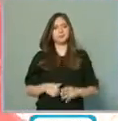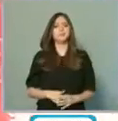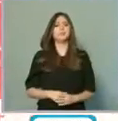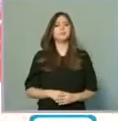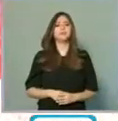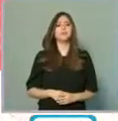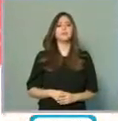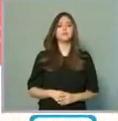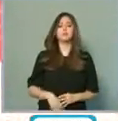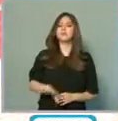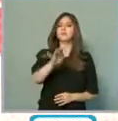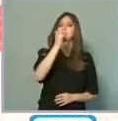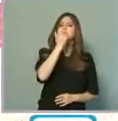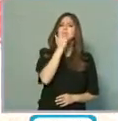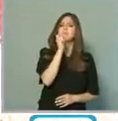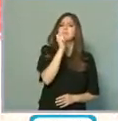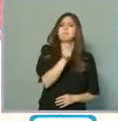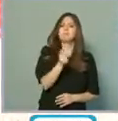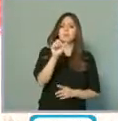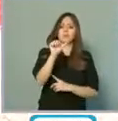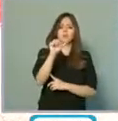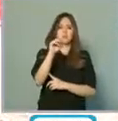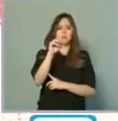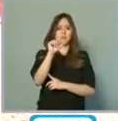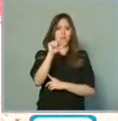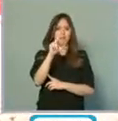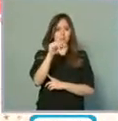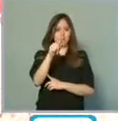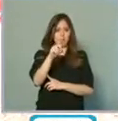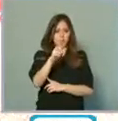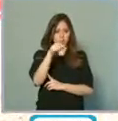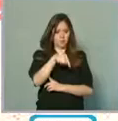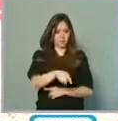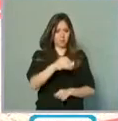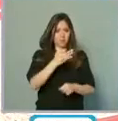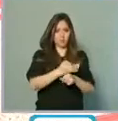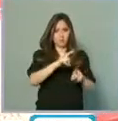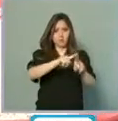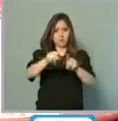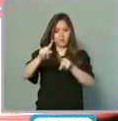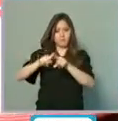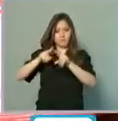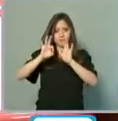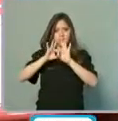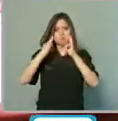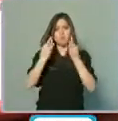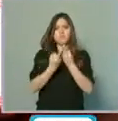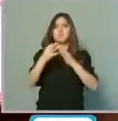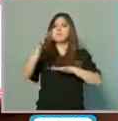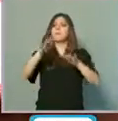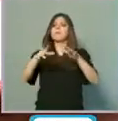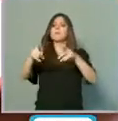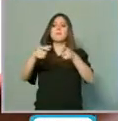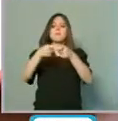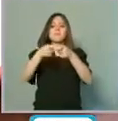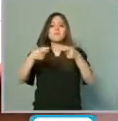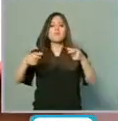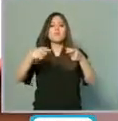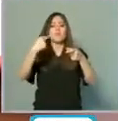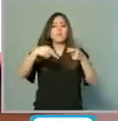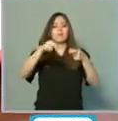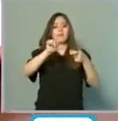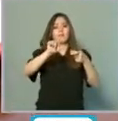en realidad el amaranto? Porque aquí lo estamos viendo, pues como en varias presentaciones, lo encontramos en estas barritas, en estas alegrías,